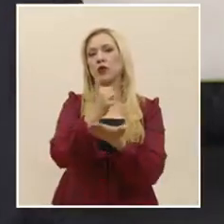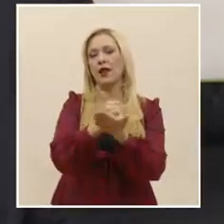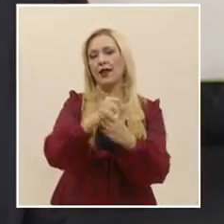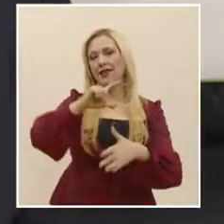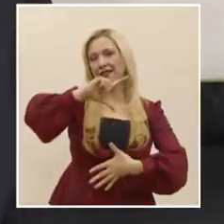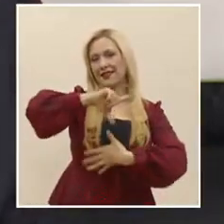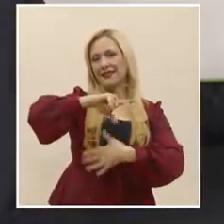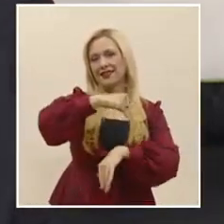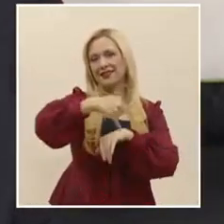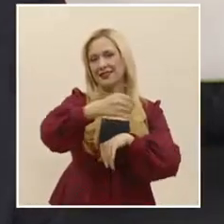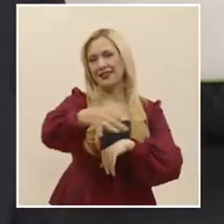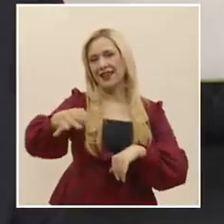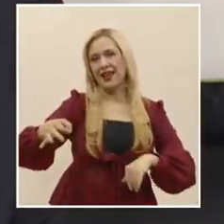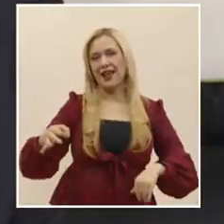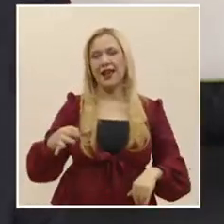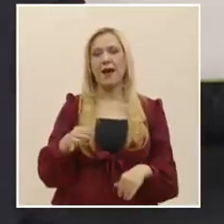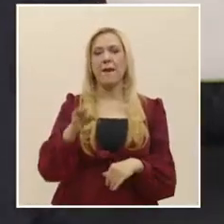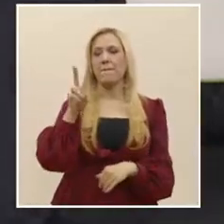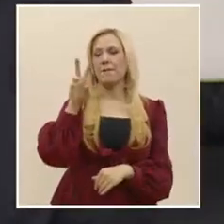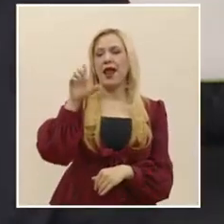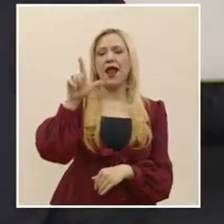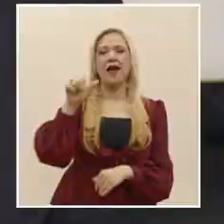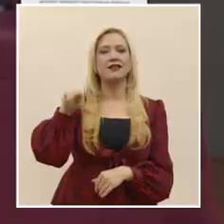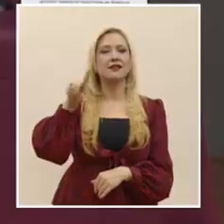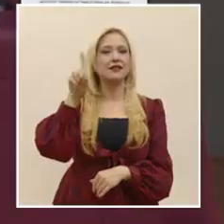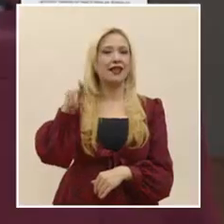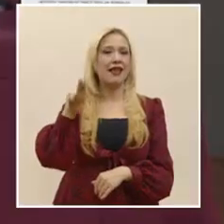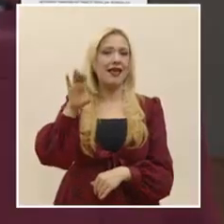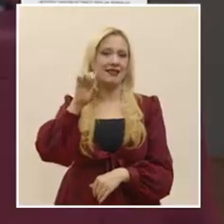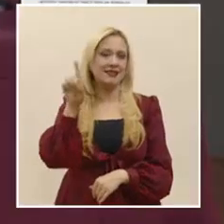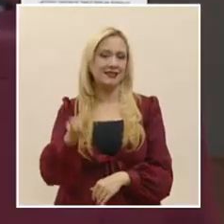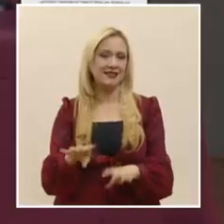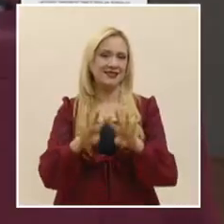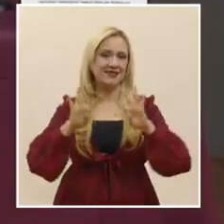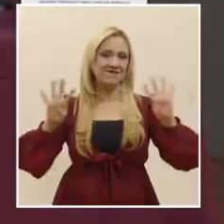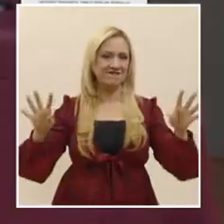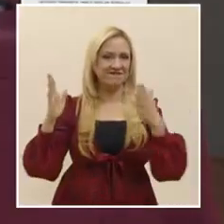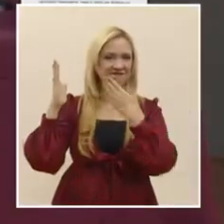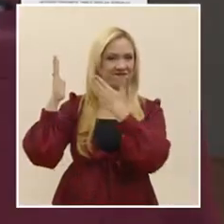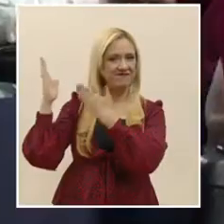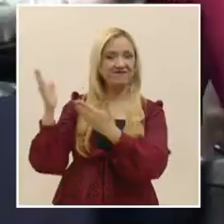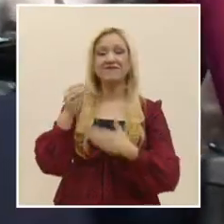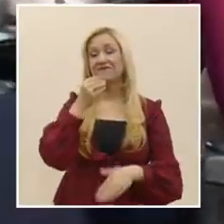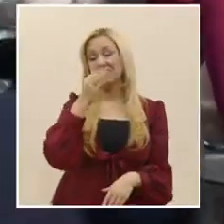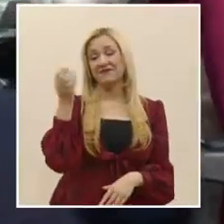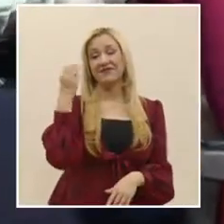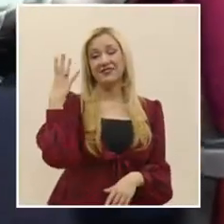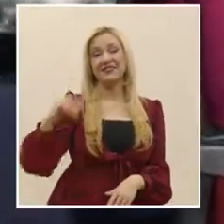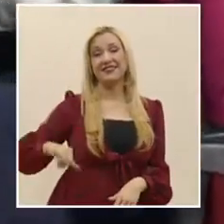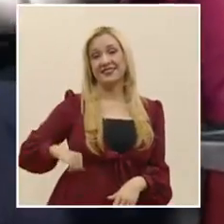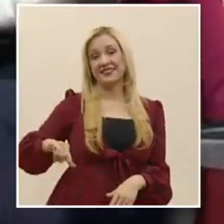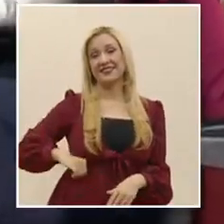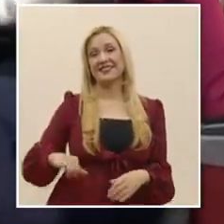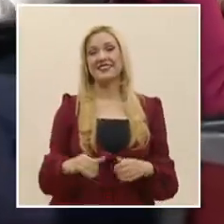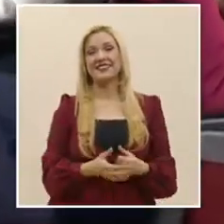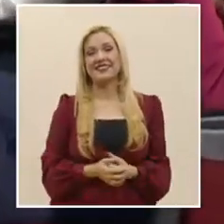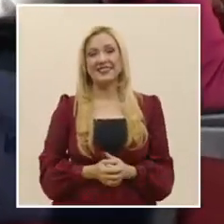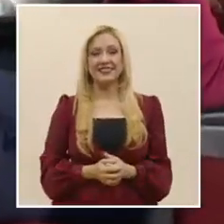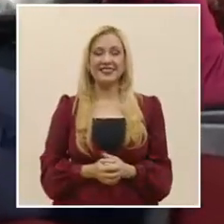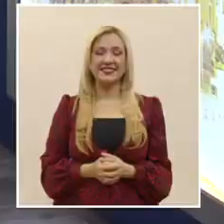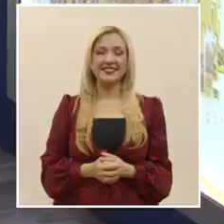Latina y el Caribe, Elkin Velázquez. Para el canal del Poder Judicial de la Federación, Miguel Nila